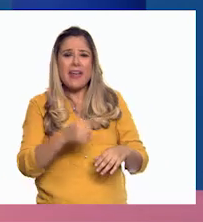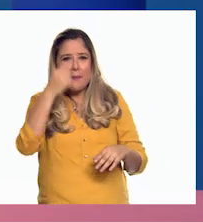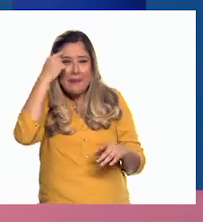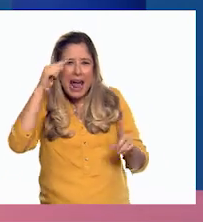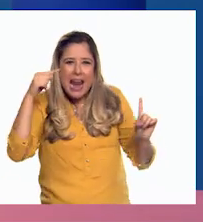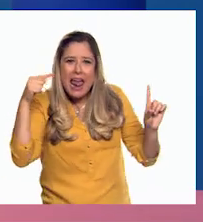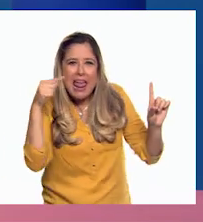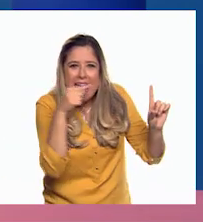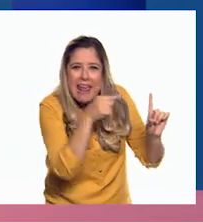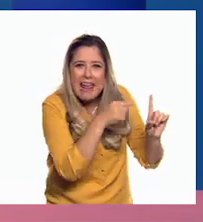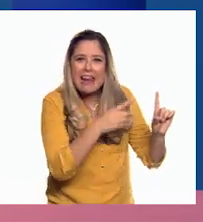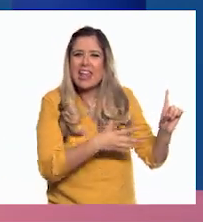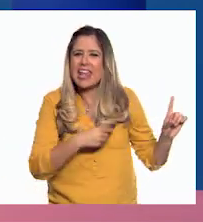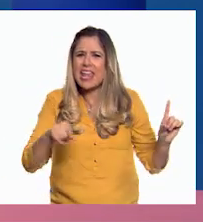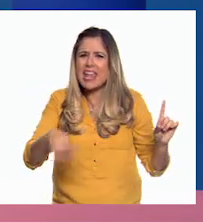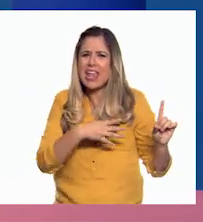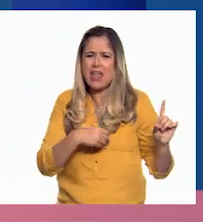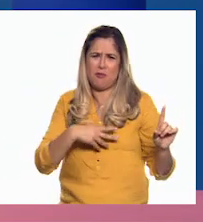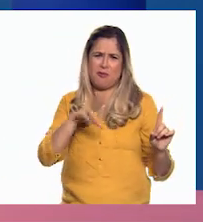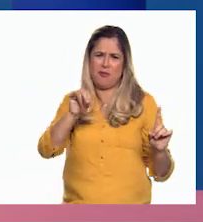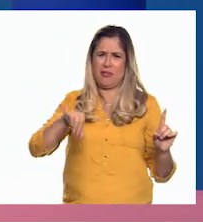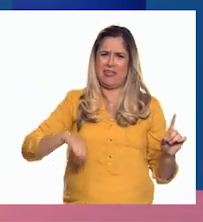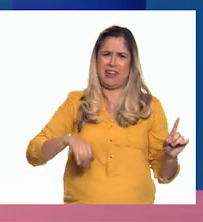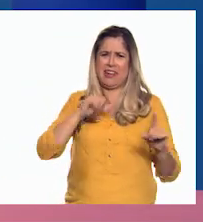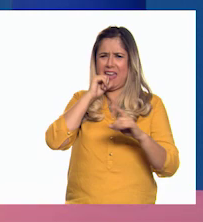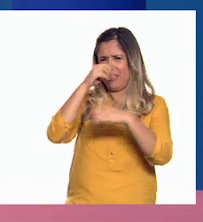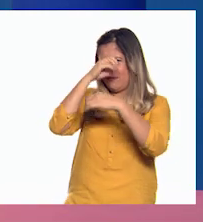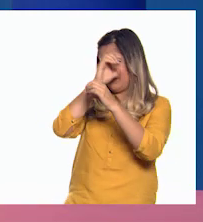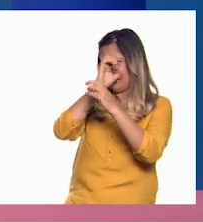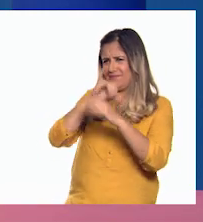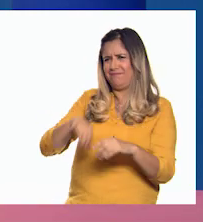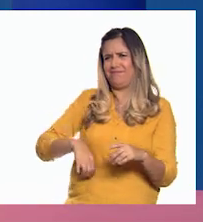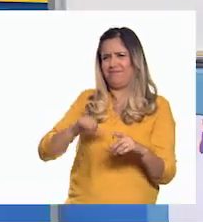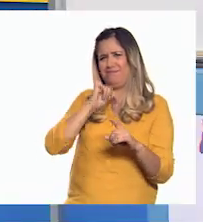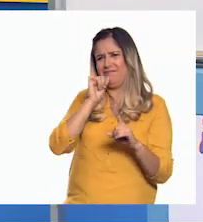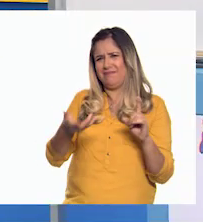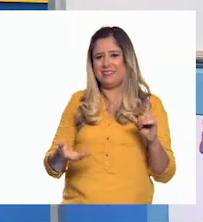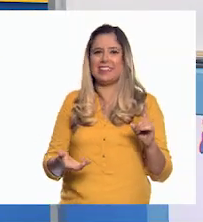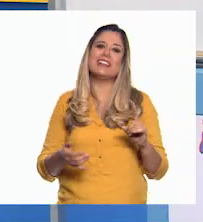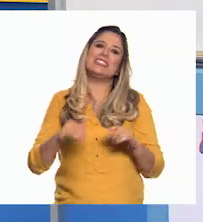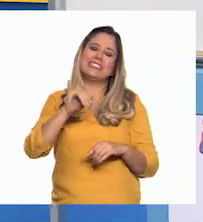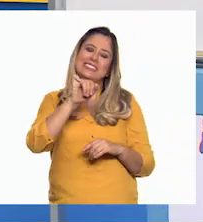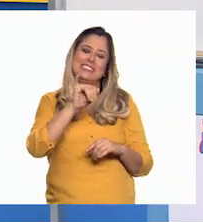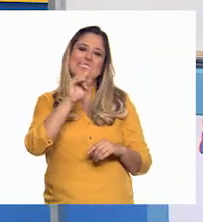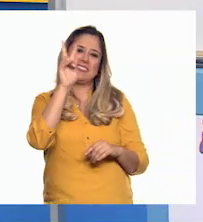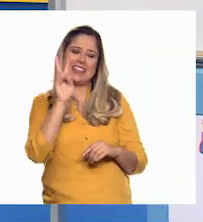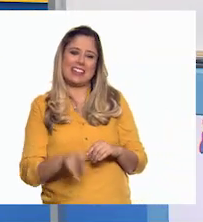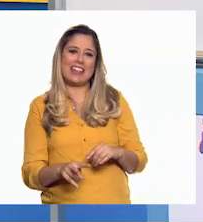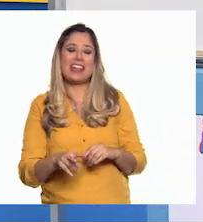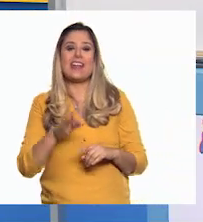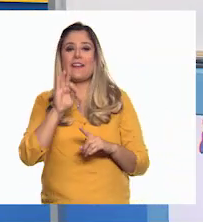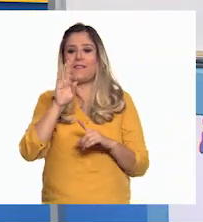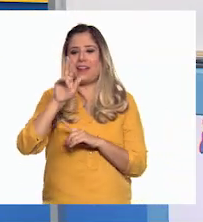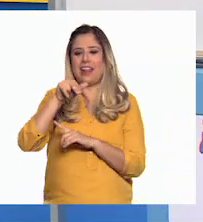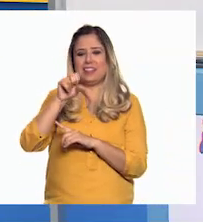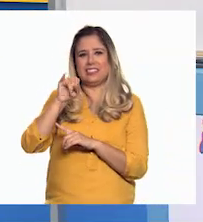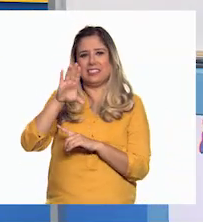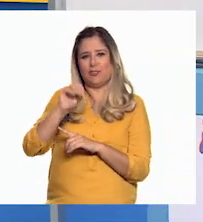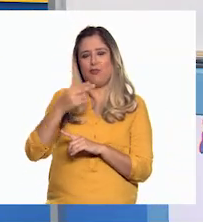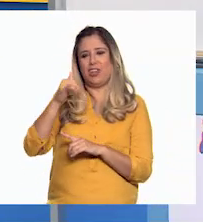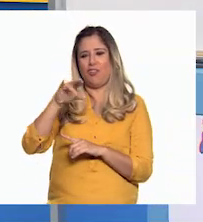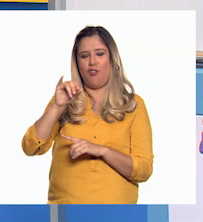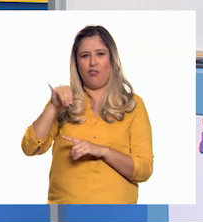él, porque a su hijo no le interesaba el telescopio. Sí, es cierto. Francisco Hinojosa acepta que